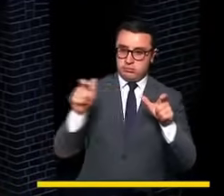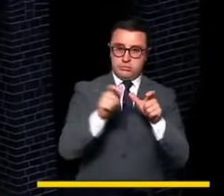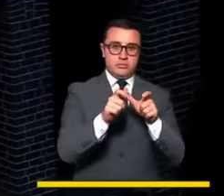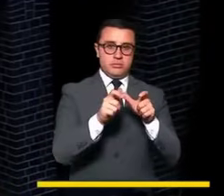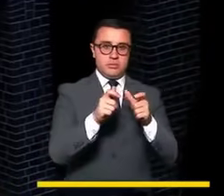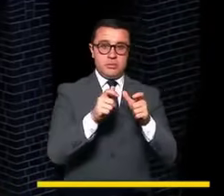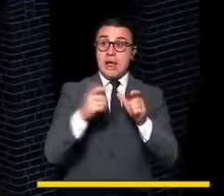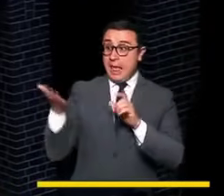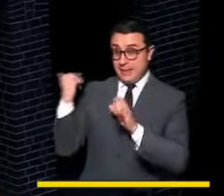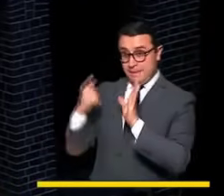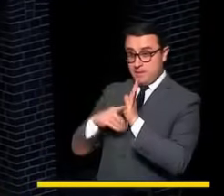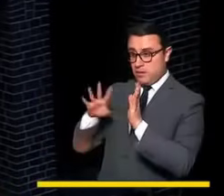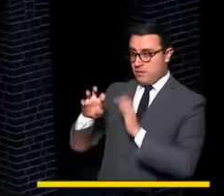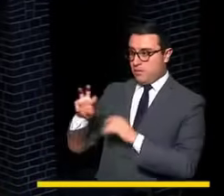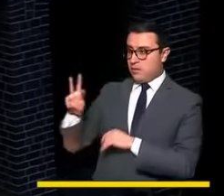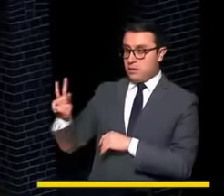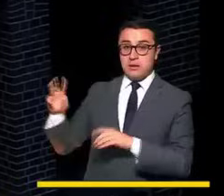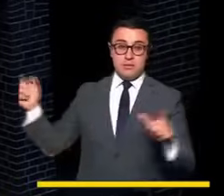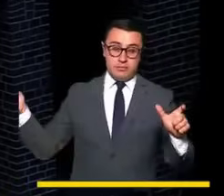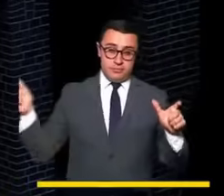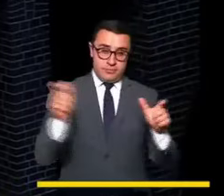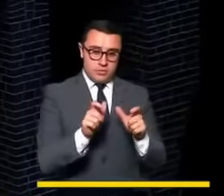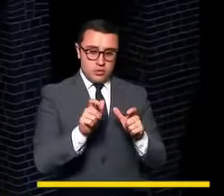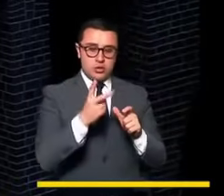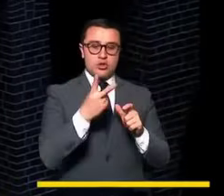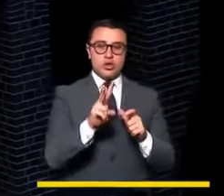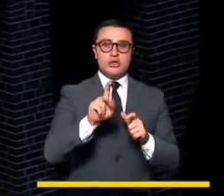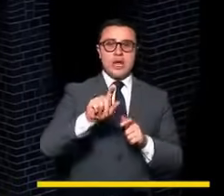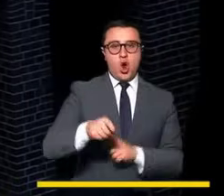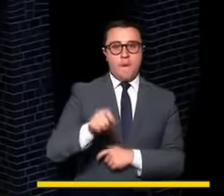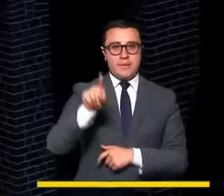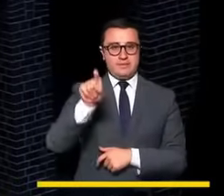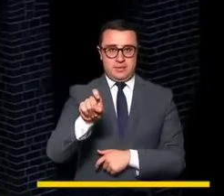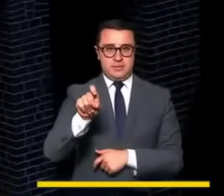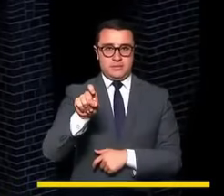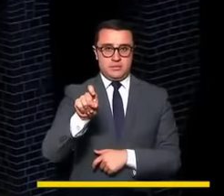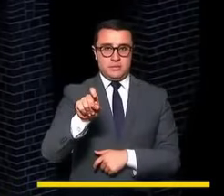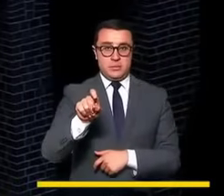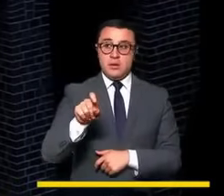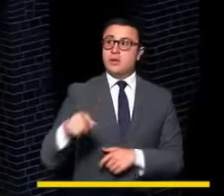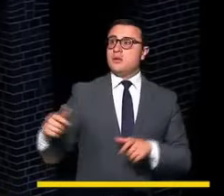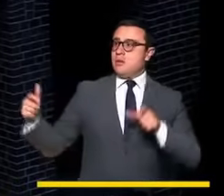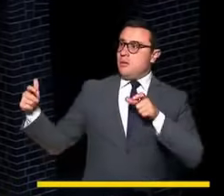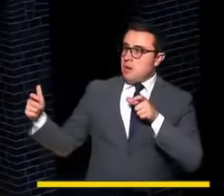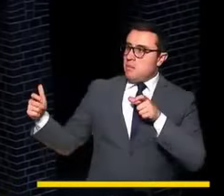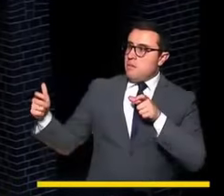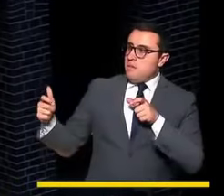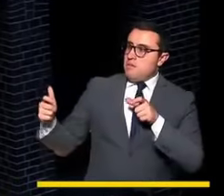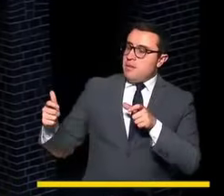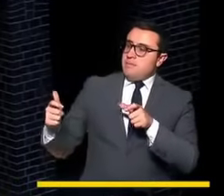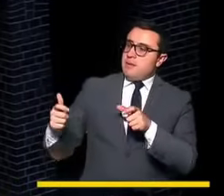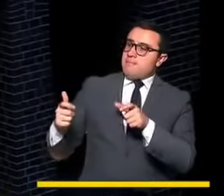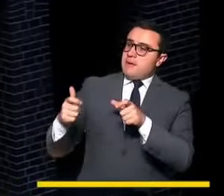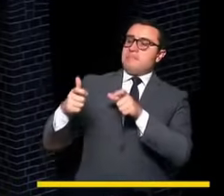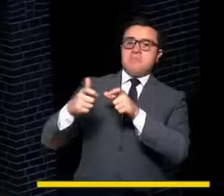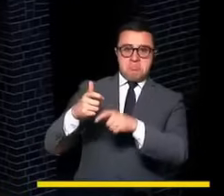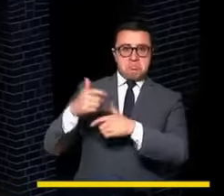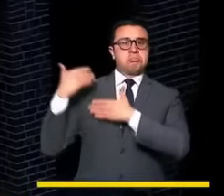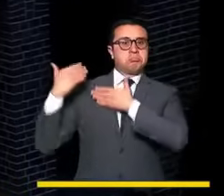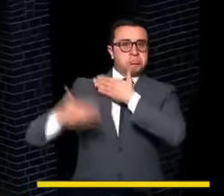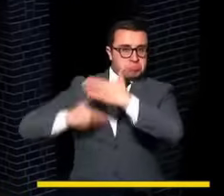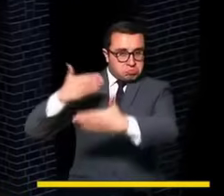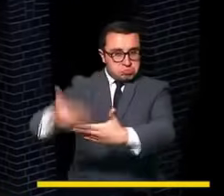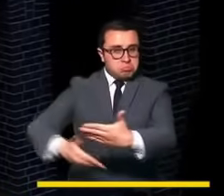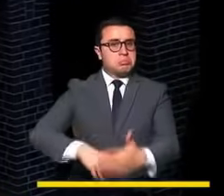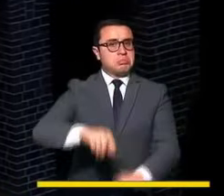12,6. Y la caída casi ha sido continua. Y debe. Cuando baje de